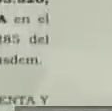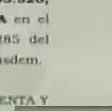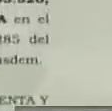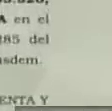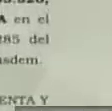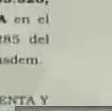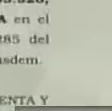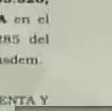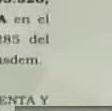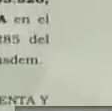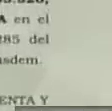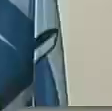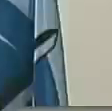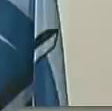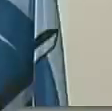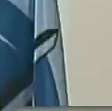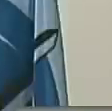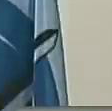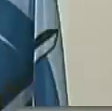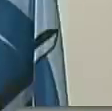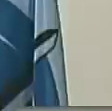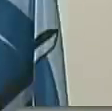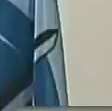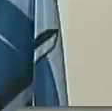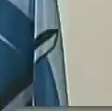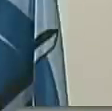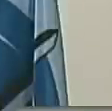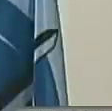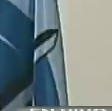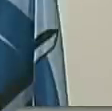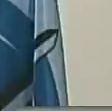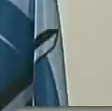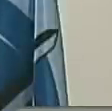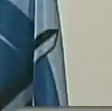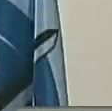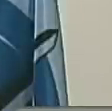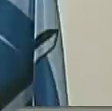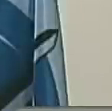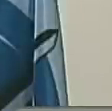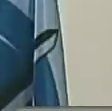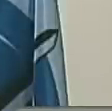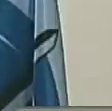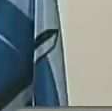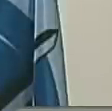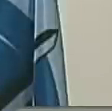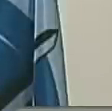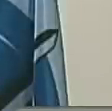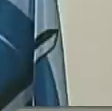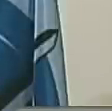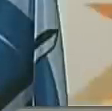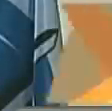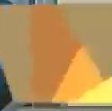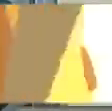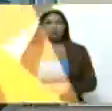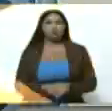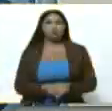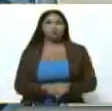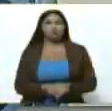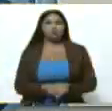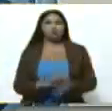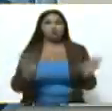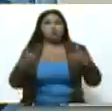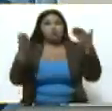cómo este tipo de delitos es sancionado unánimemente, porque obviamente cuando usted